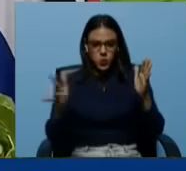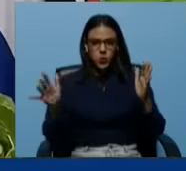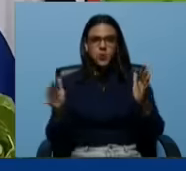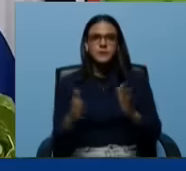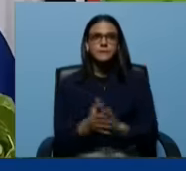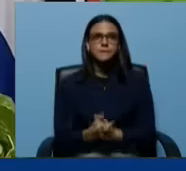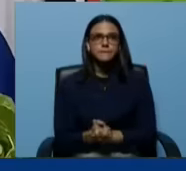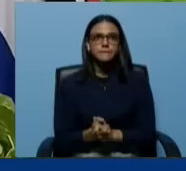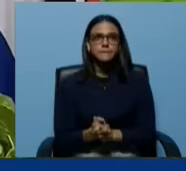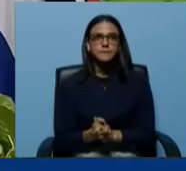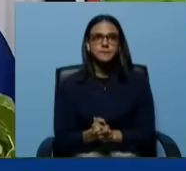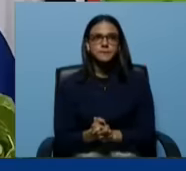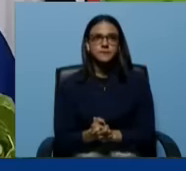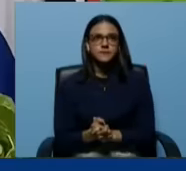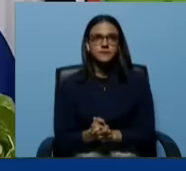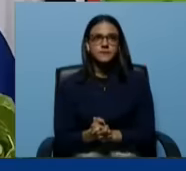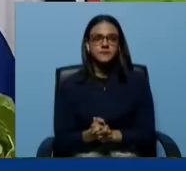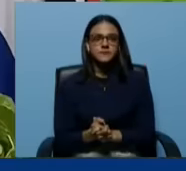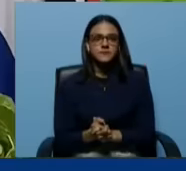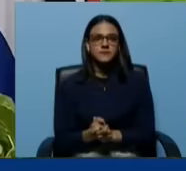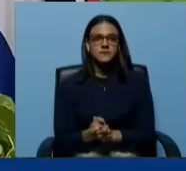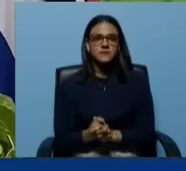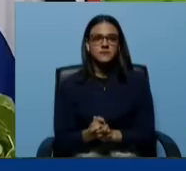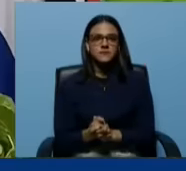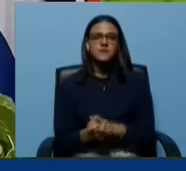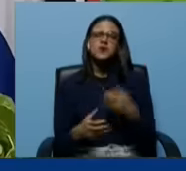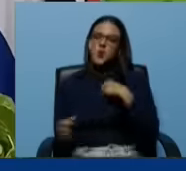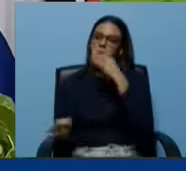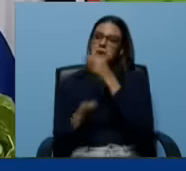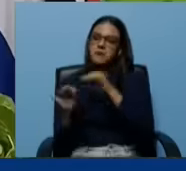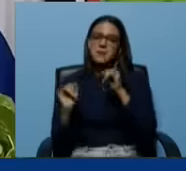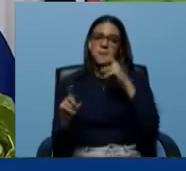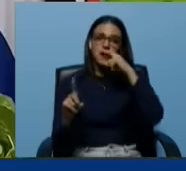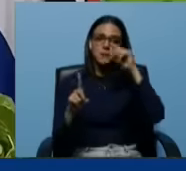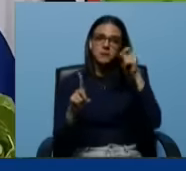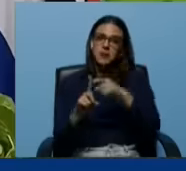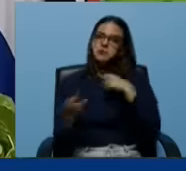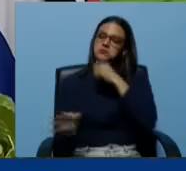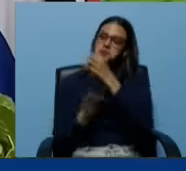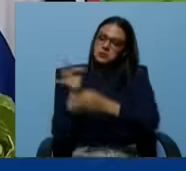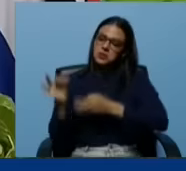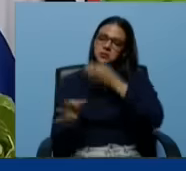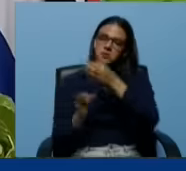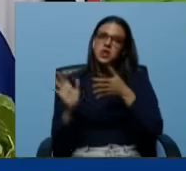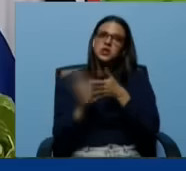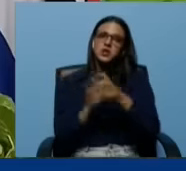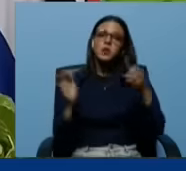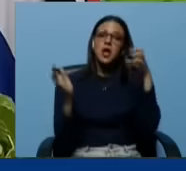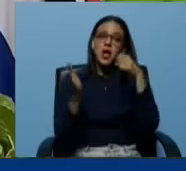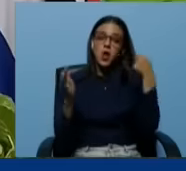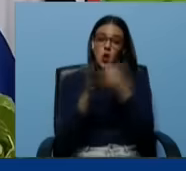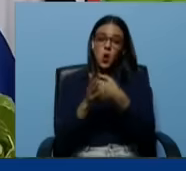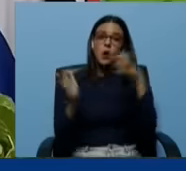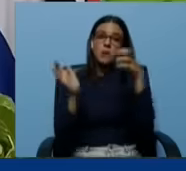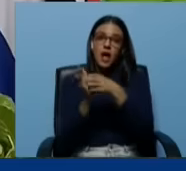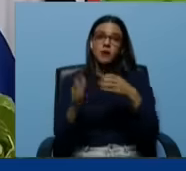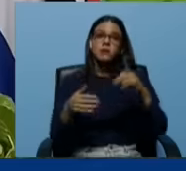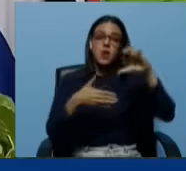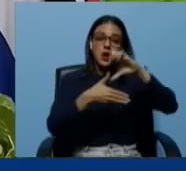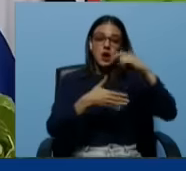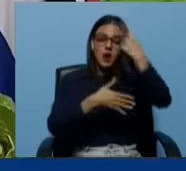narraba Nicolás, de golpes de Estado en América